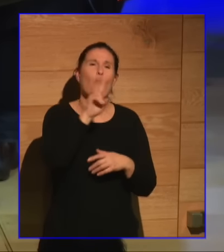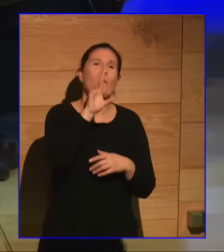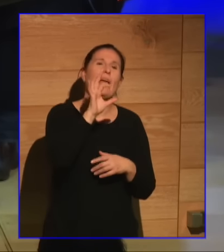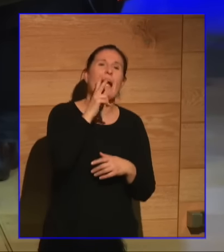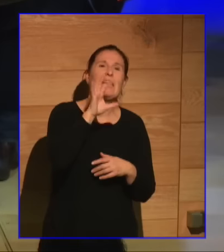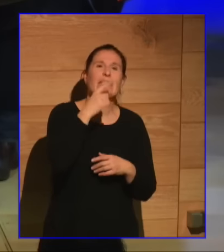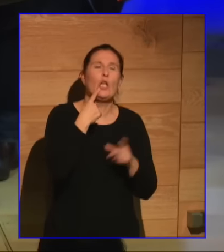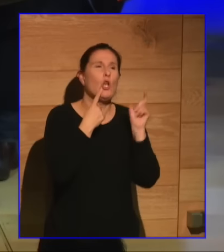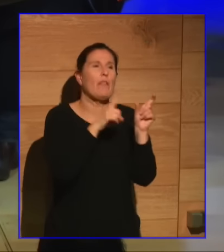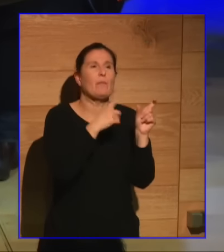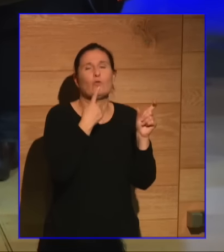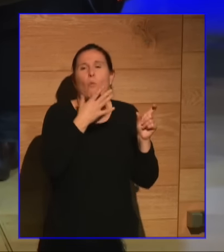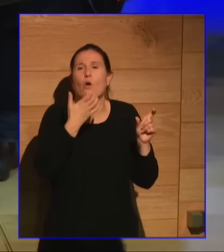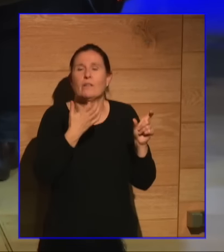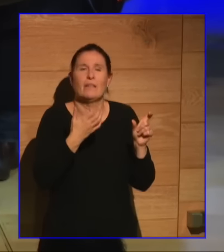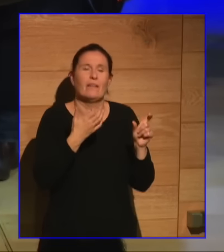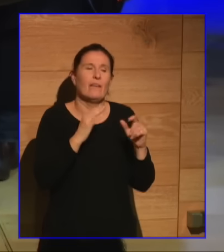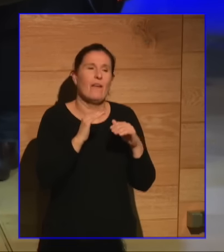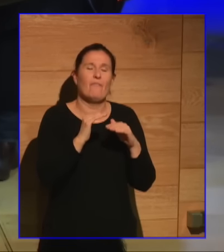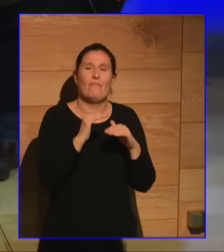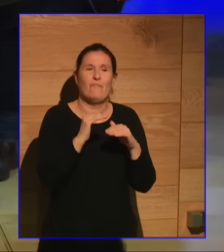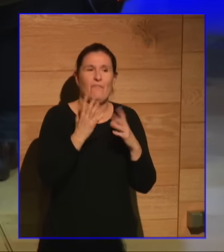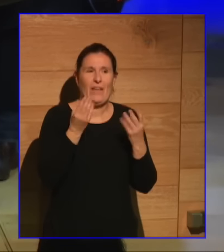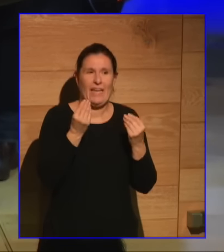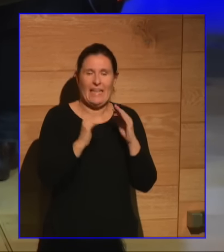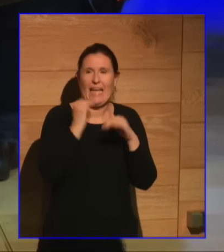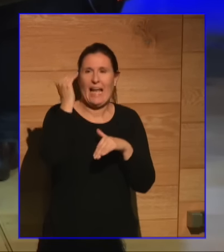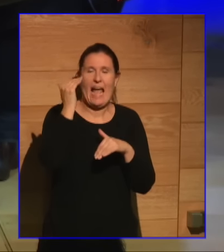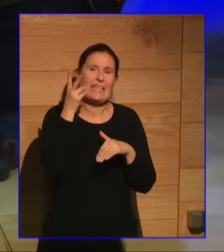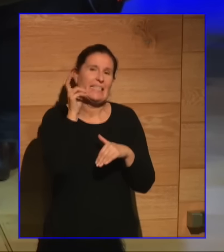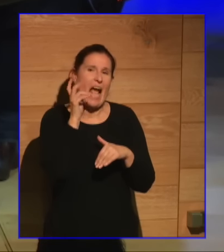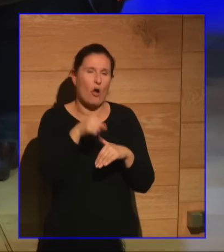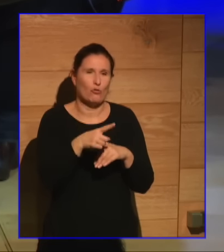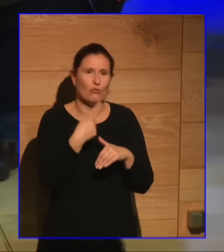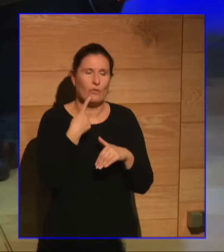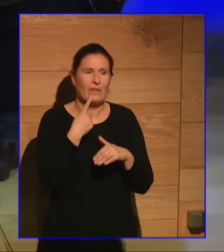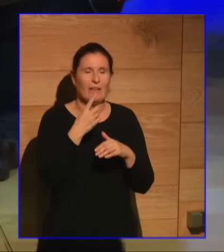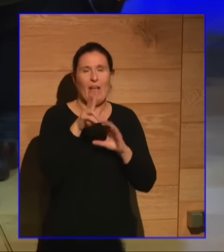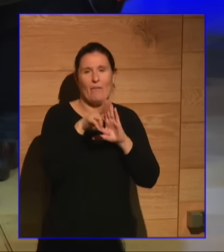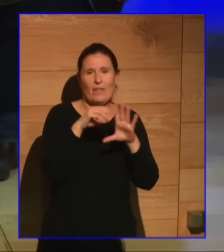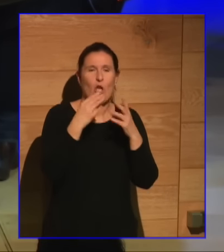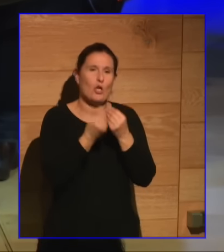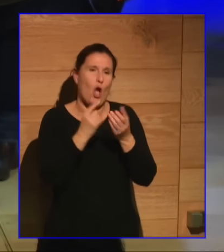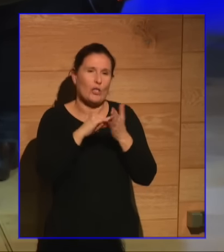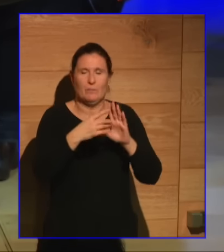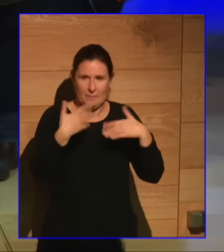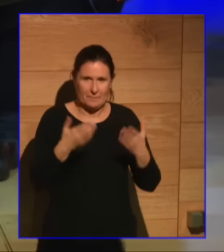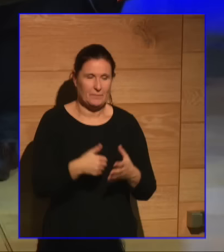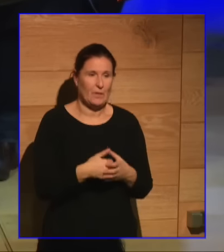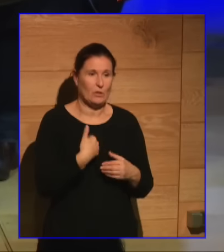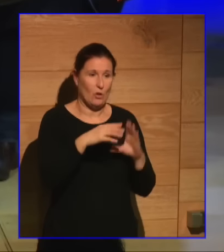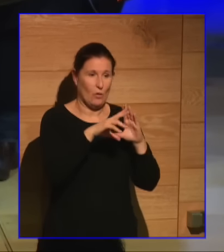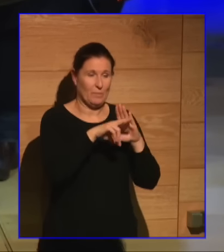VHS como... ¿Pero qué significa VHS? Very High Sound. Video... Bueno, pues ya está, ¿ves? Video Home System. Yo me la alquilé